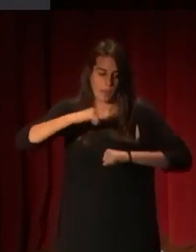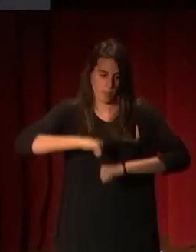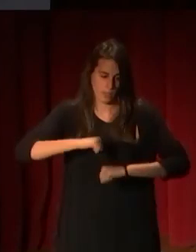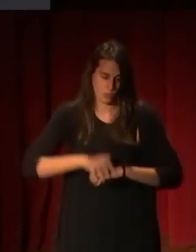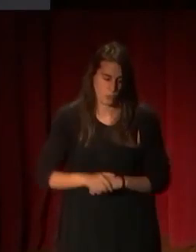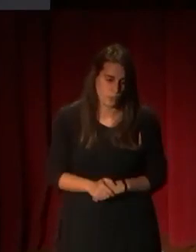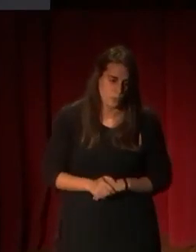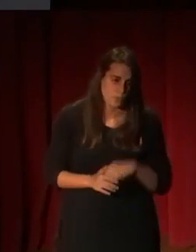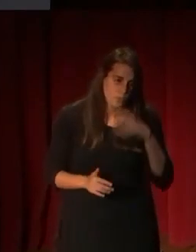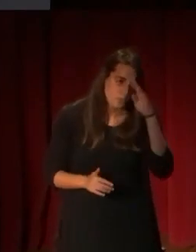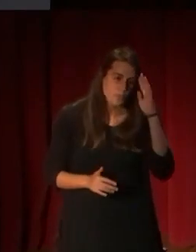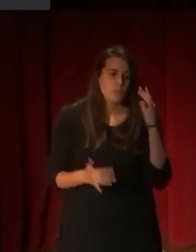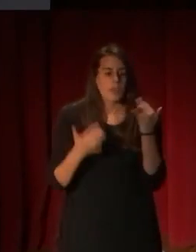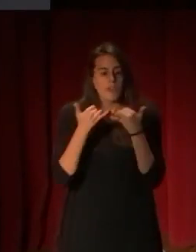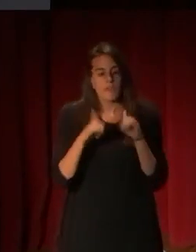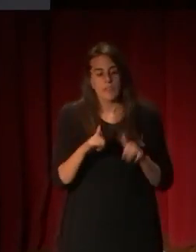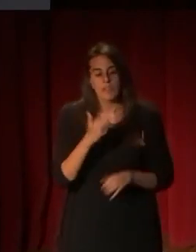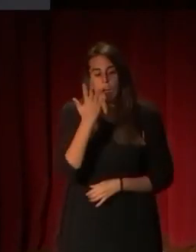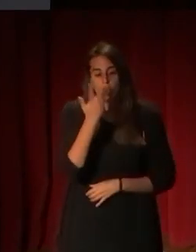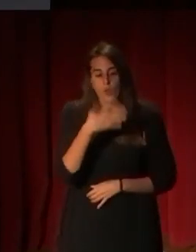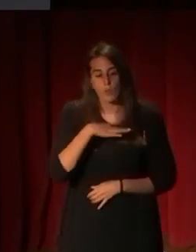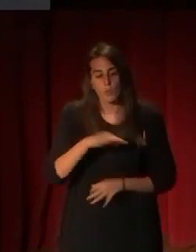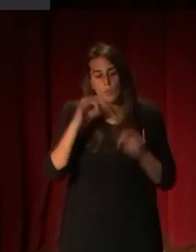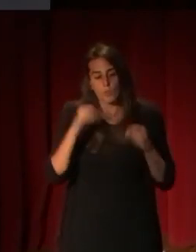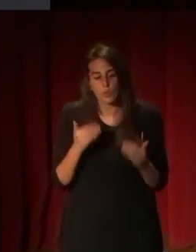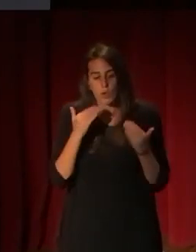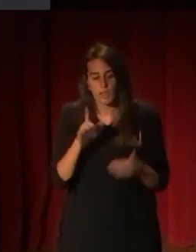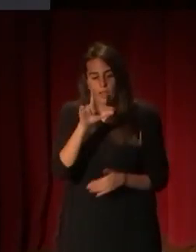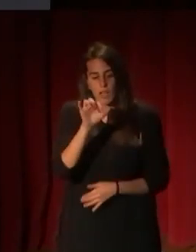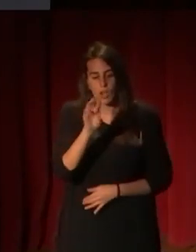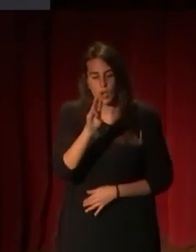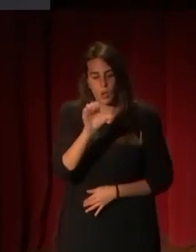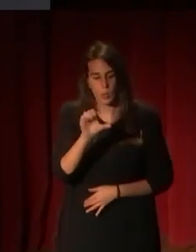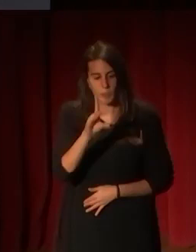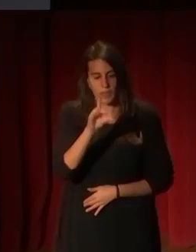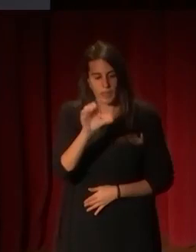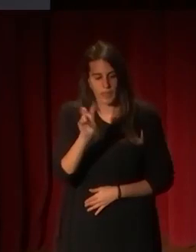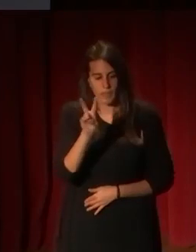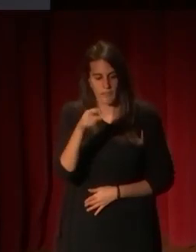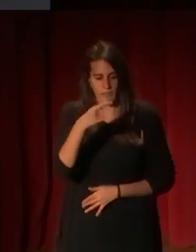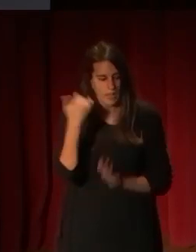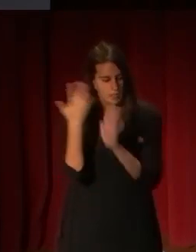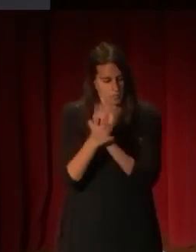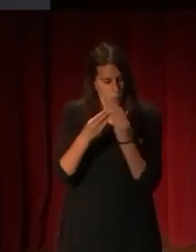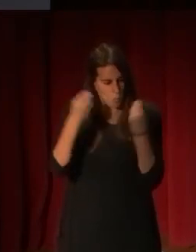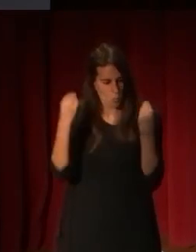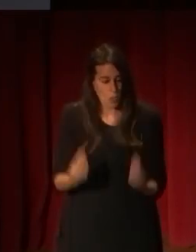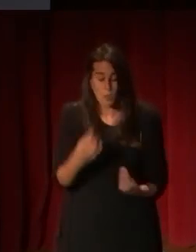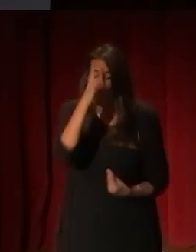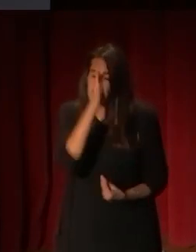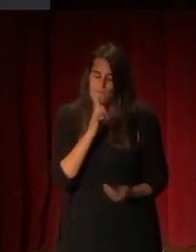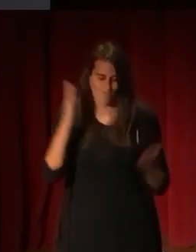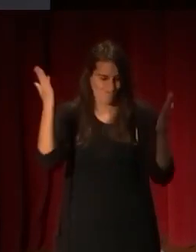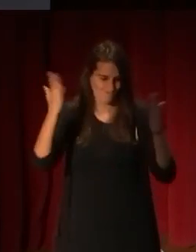conocen muy bien las fiestas gracias a la descripción de lope de vega' aunque no ha llegado a nosotros ninguna imagen de estos